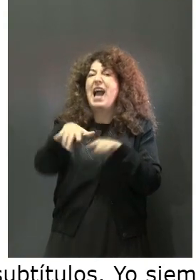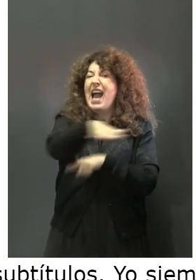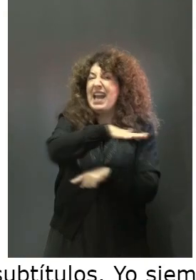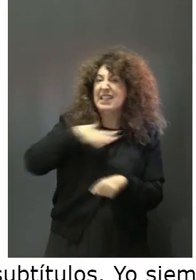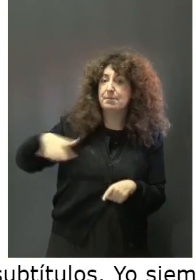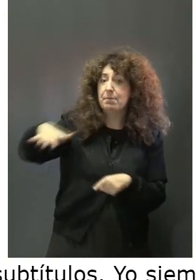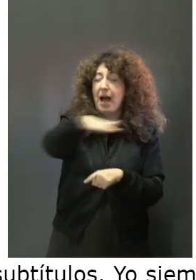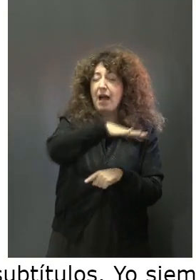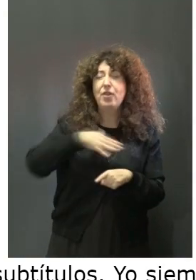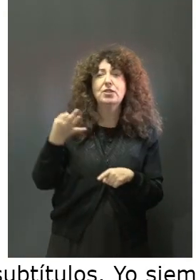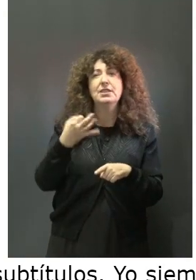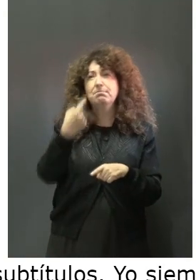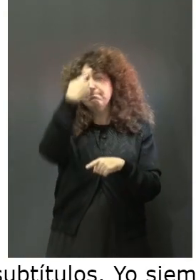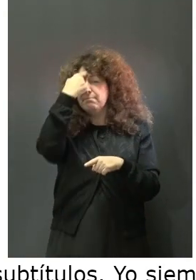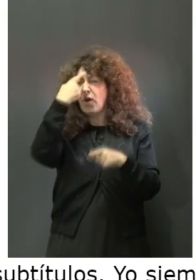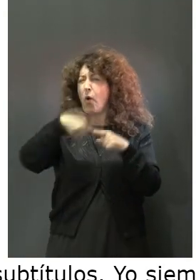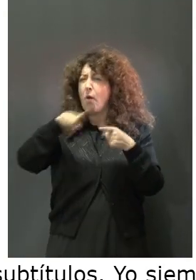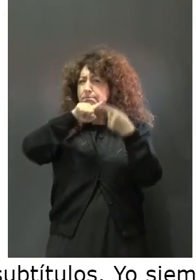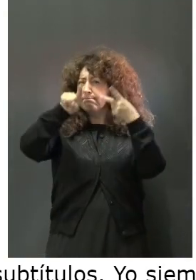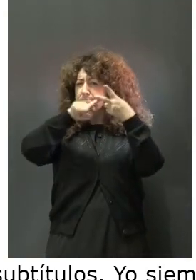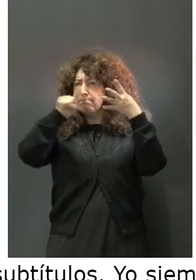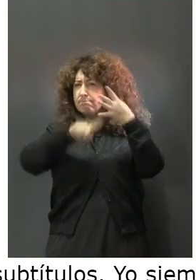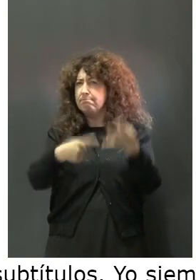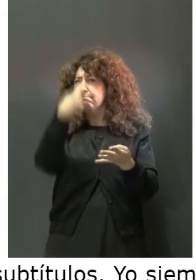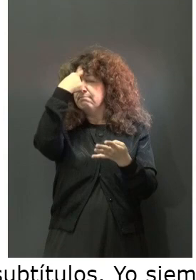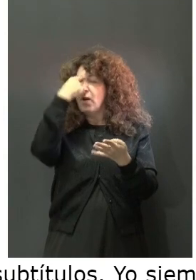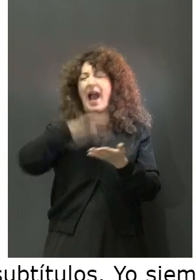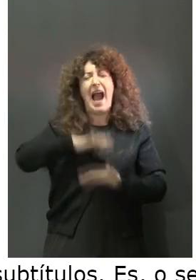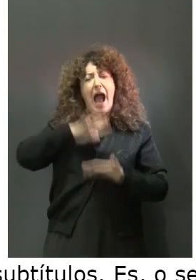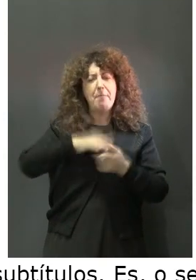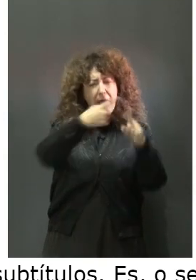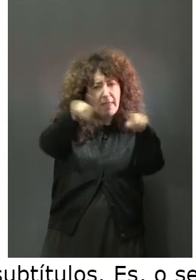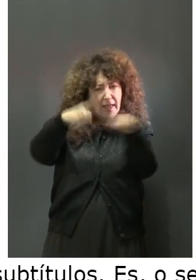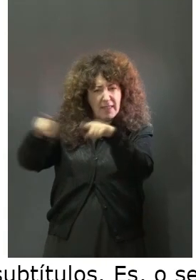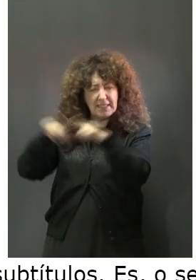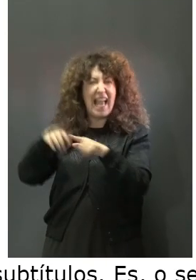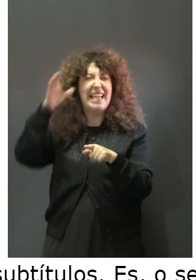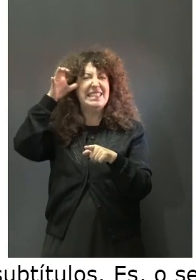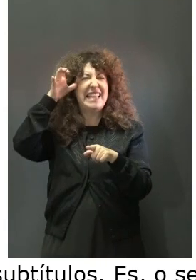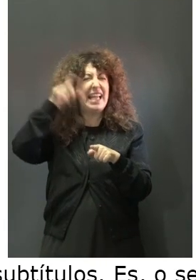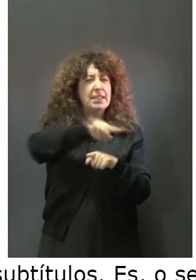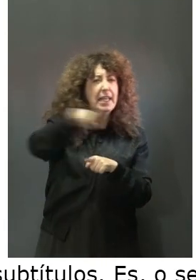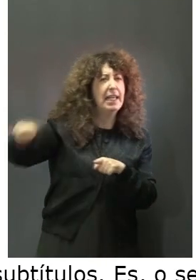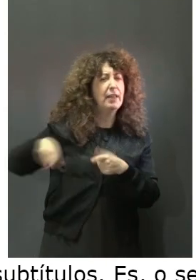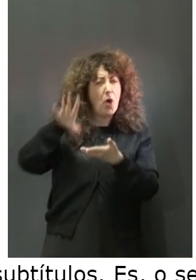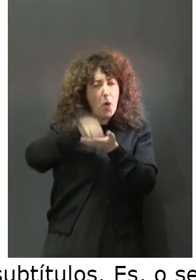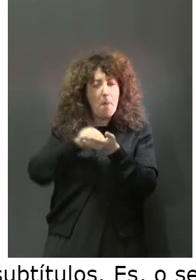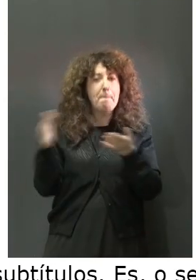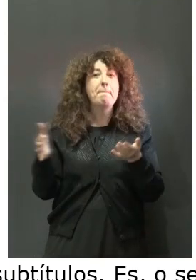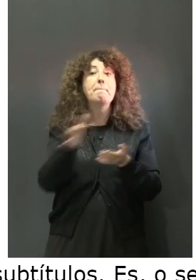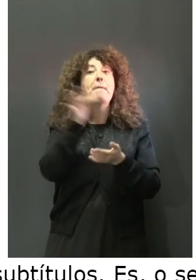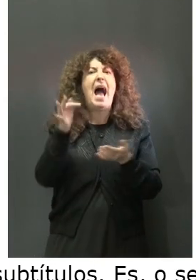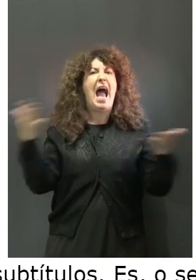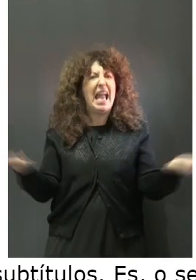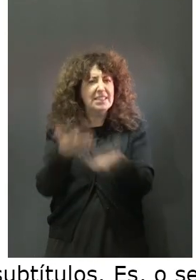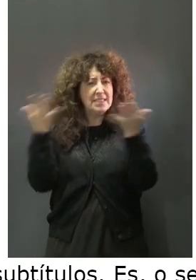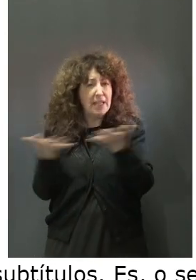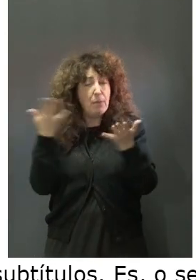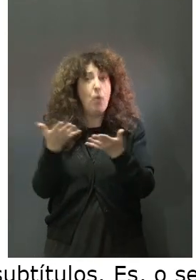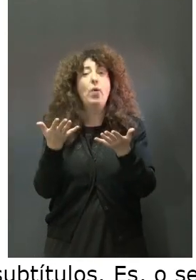si se tienen en cuenta todas las capacidades, todos los sentidos, si se estimulan y se incorporan en